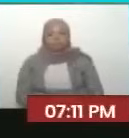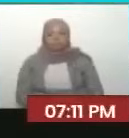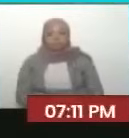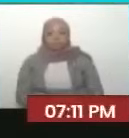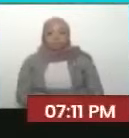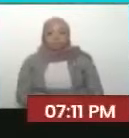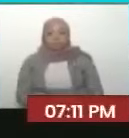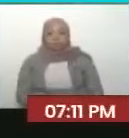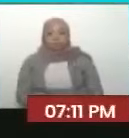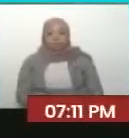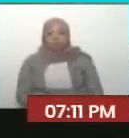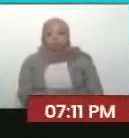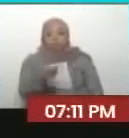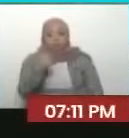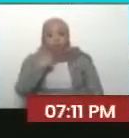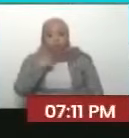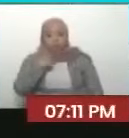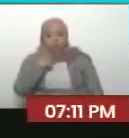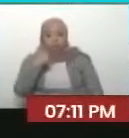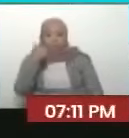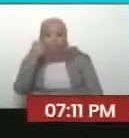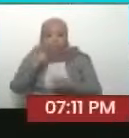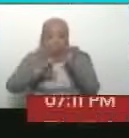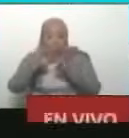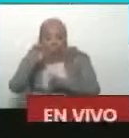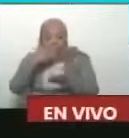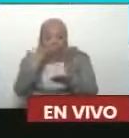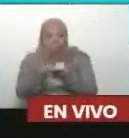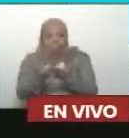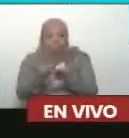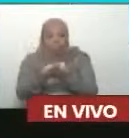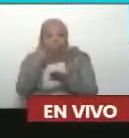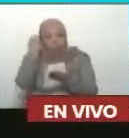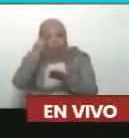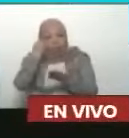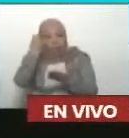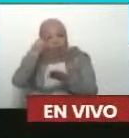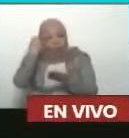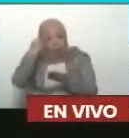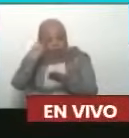Estaba revisando, porque siempre la metodología,